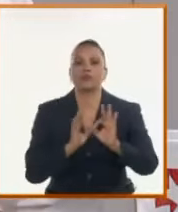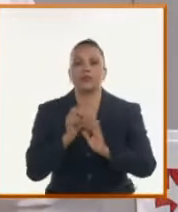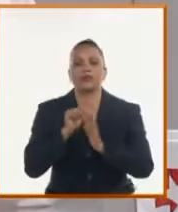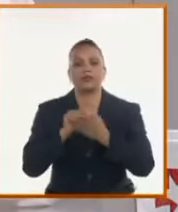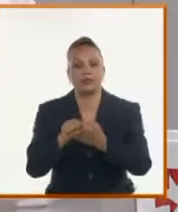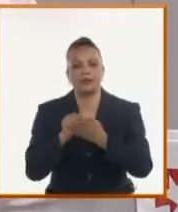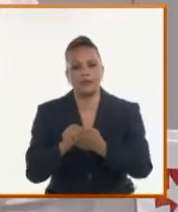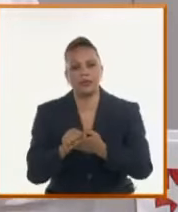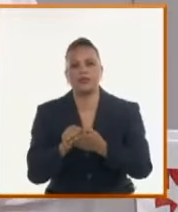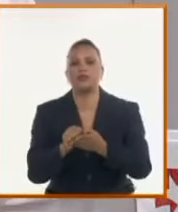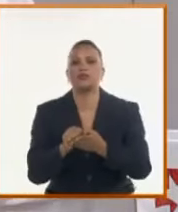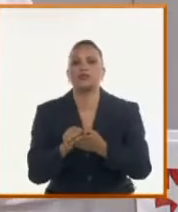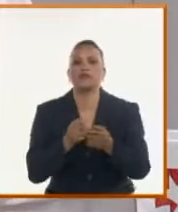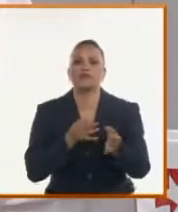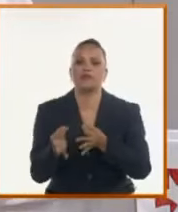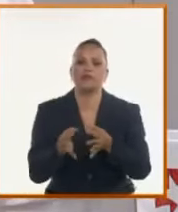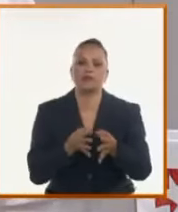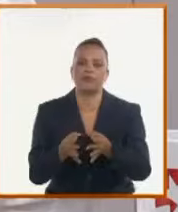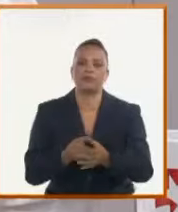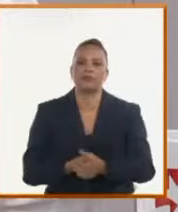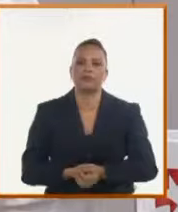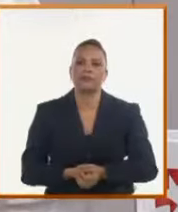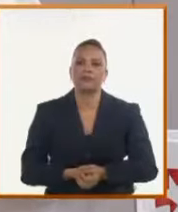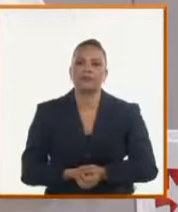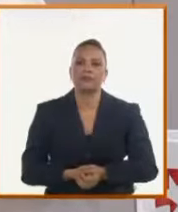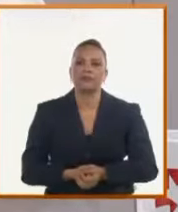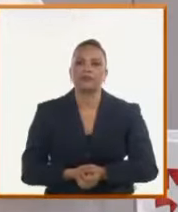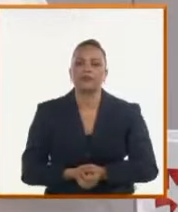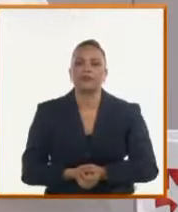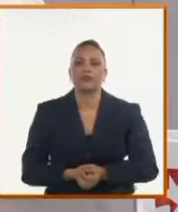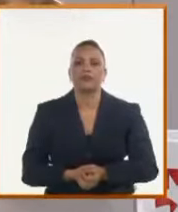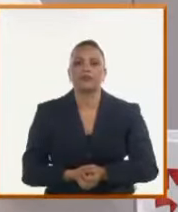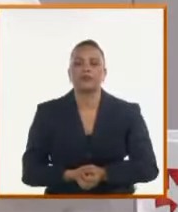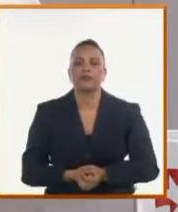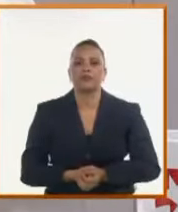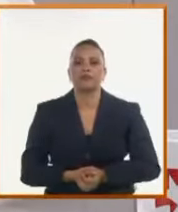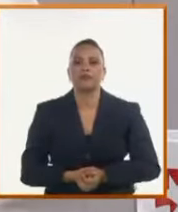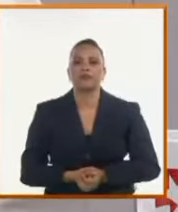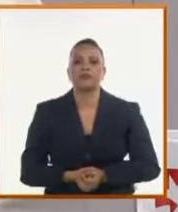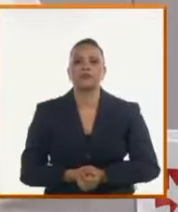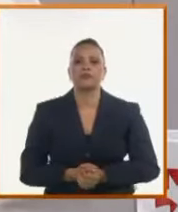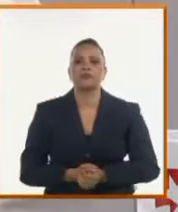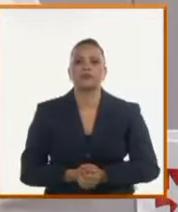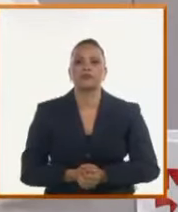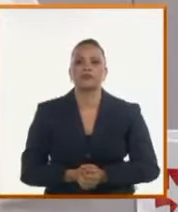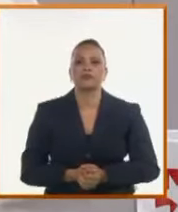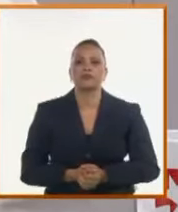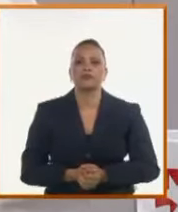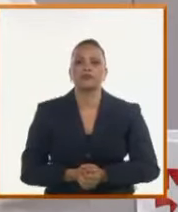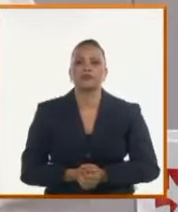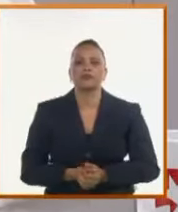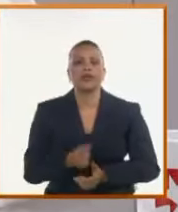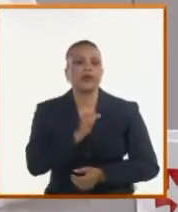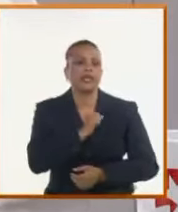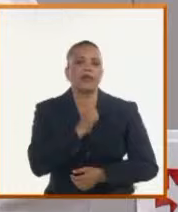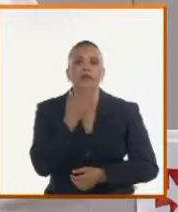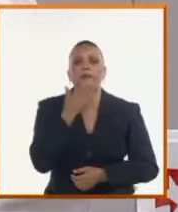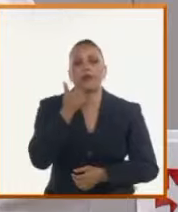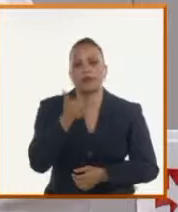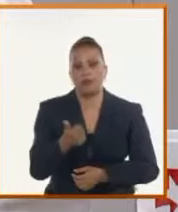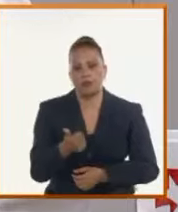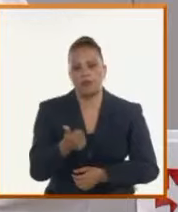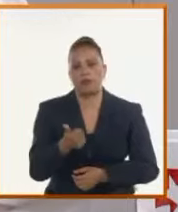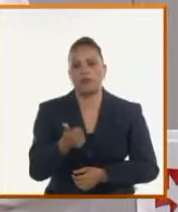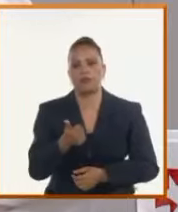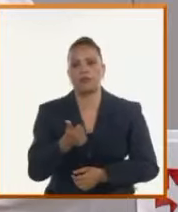servicio tal y como se está efectuando en estos momentos en ese tramo pero con algunas mejoras que van a estar al alcance